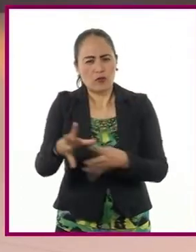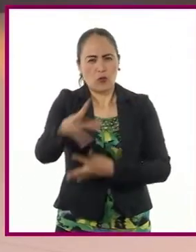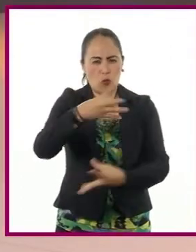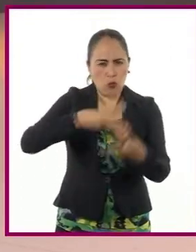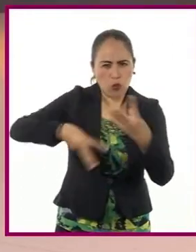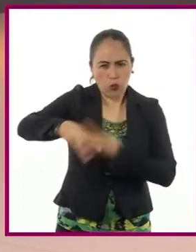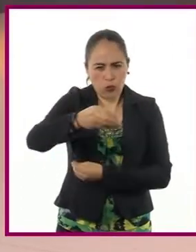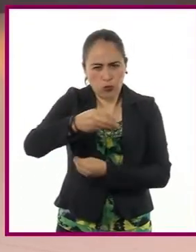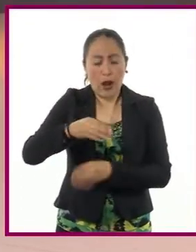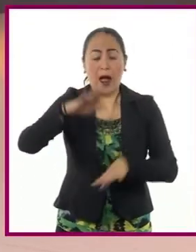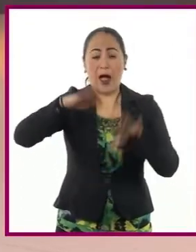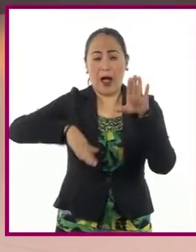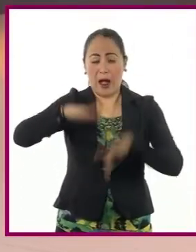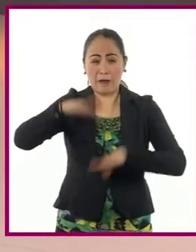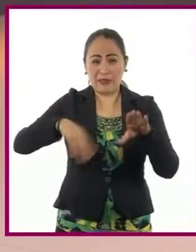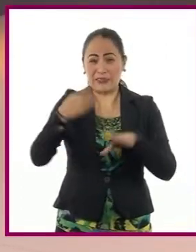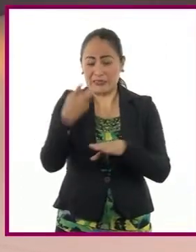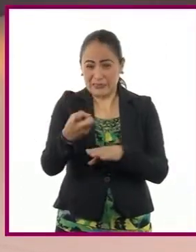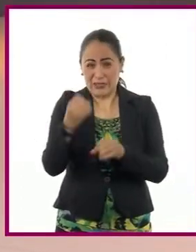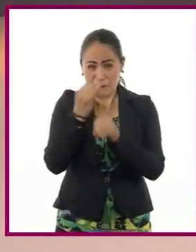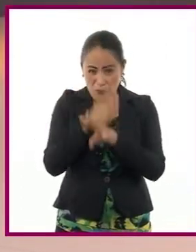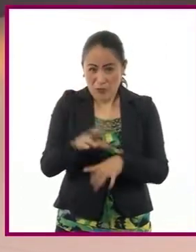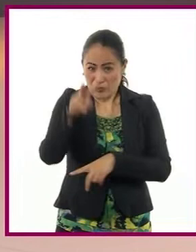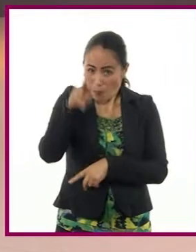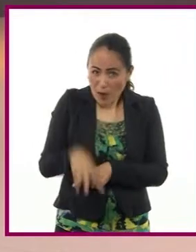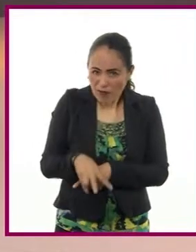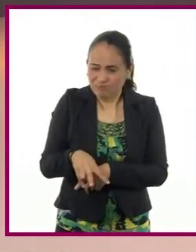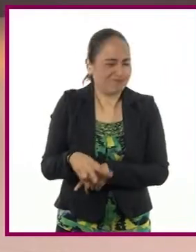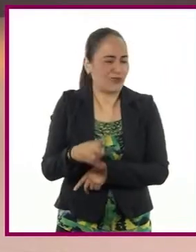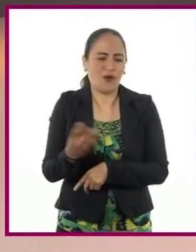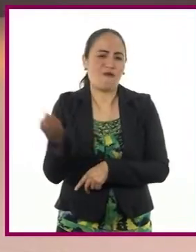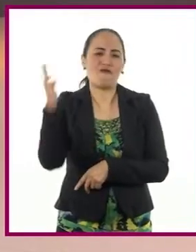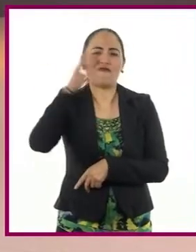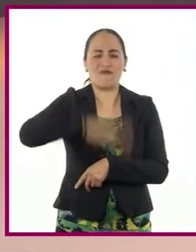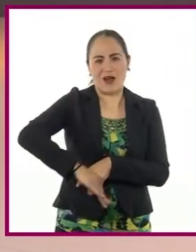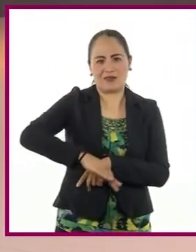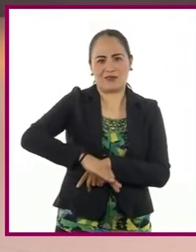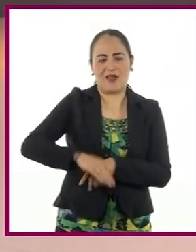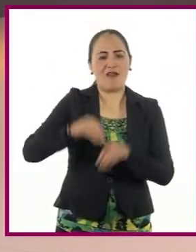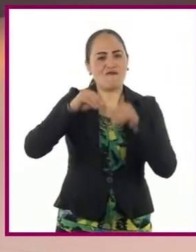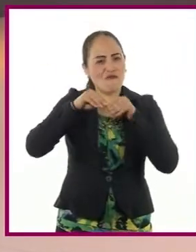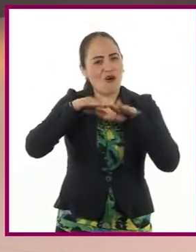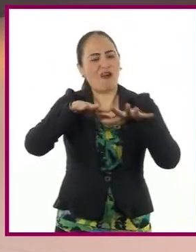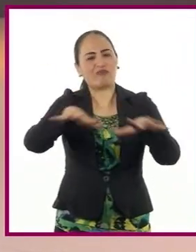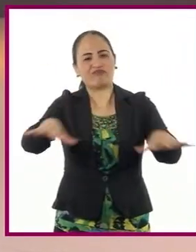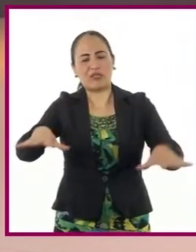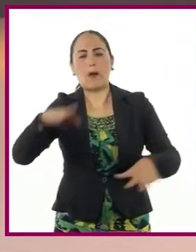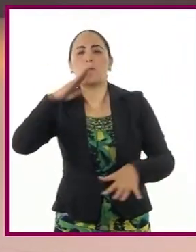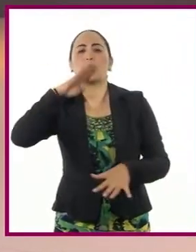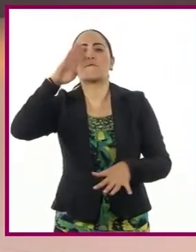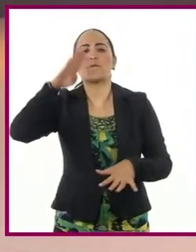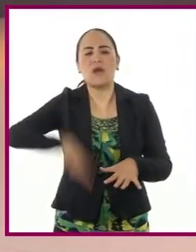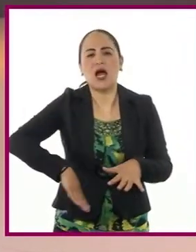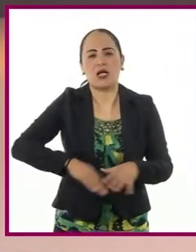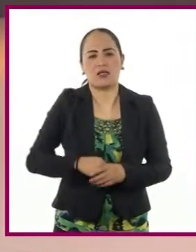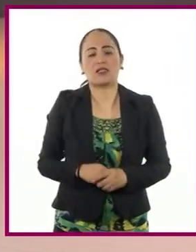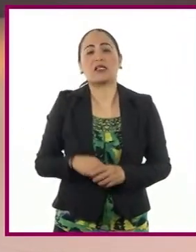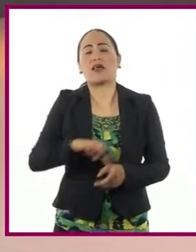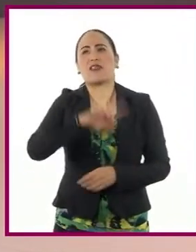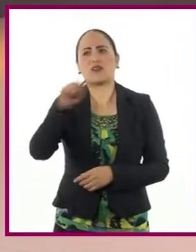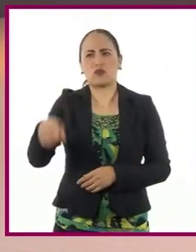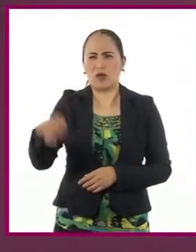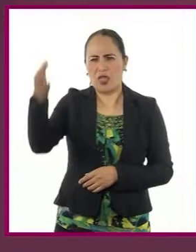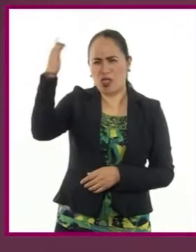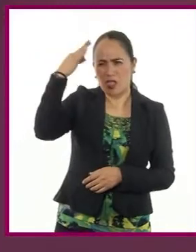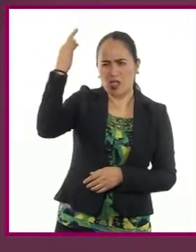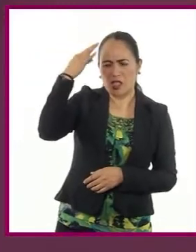que en ocasiones esta puede ser falsa, causando desinformación y al mismo tiempo puede influir en nuestra manera de